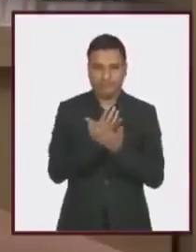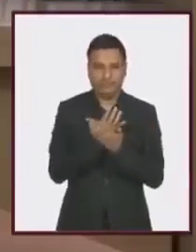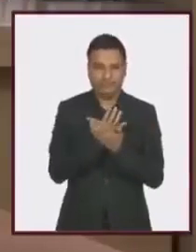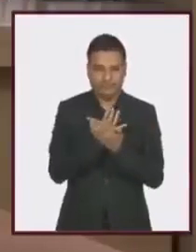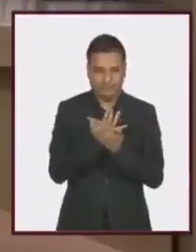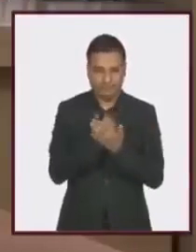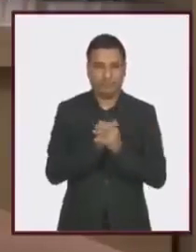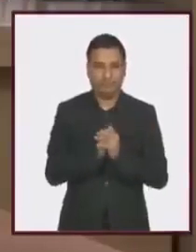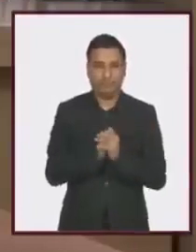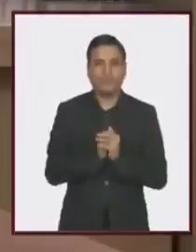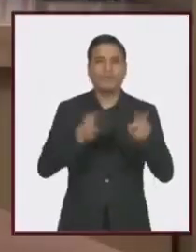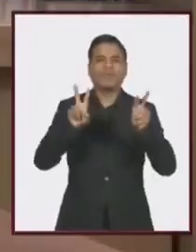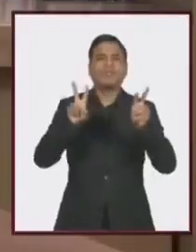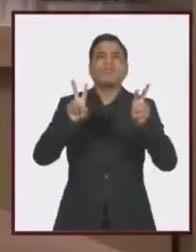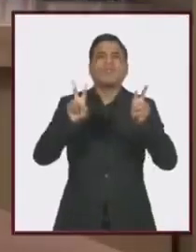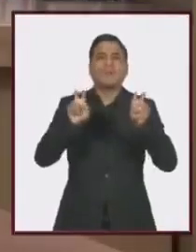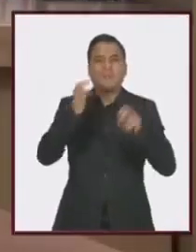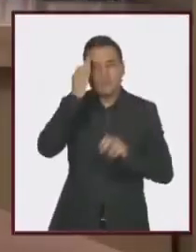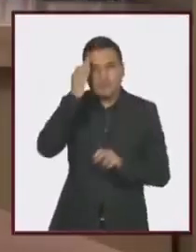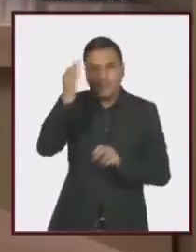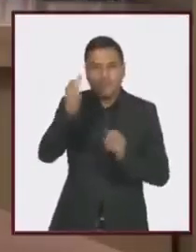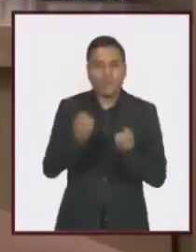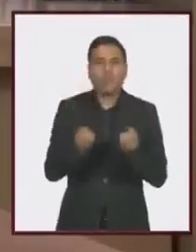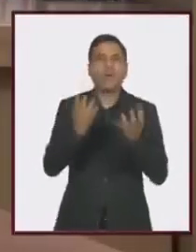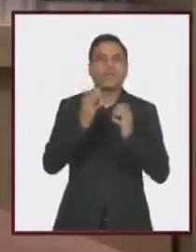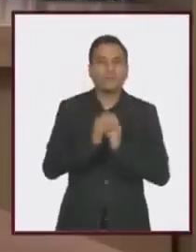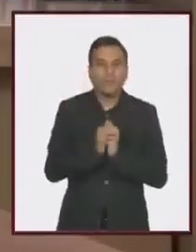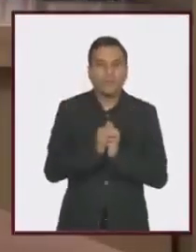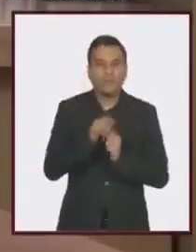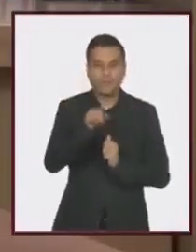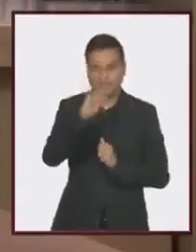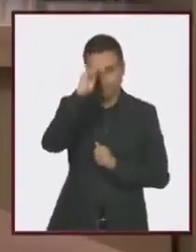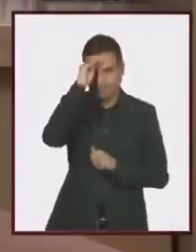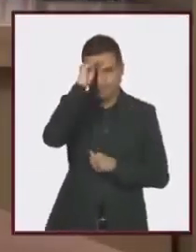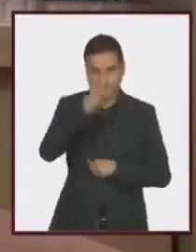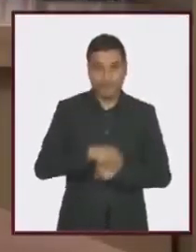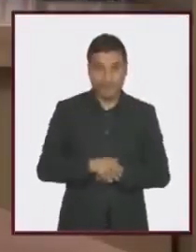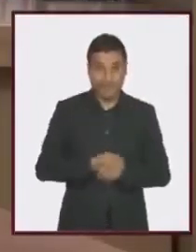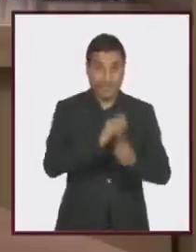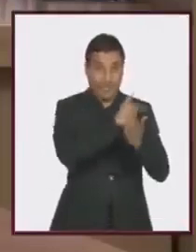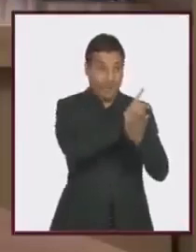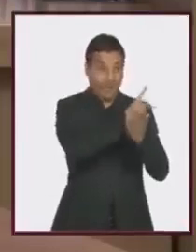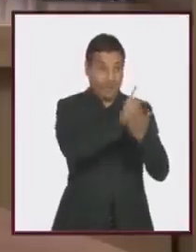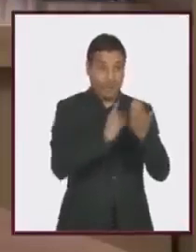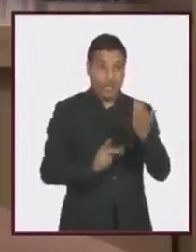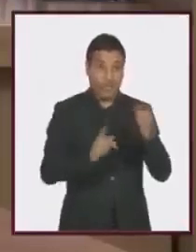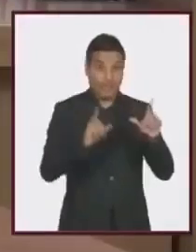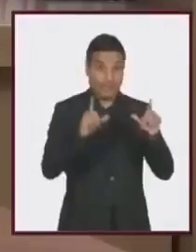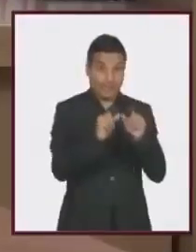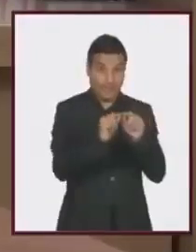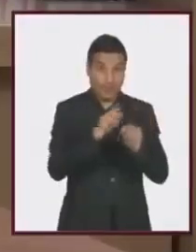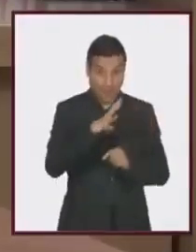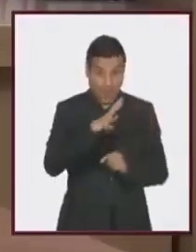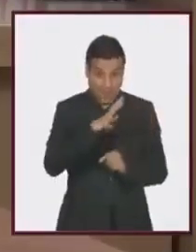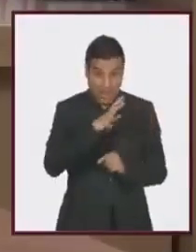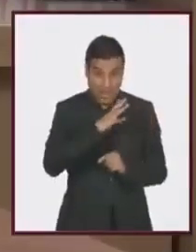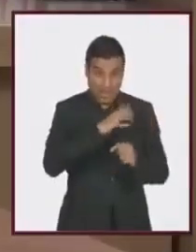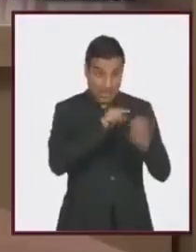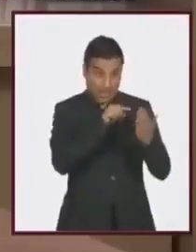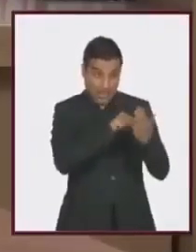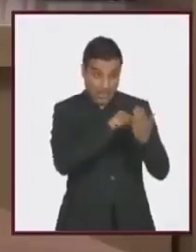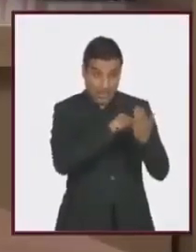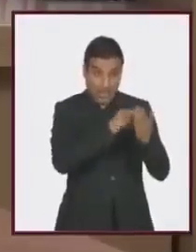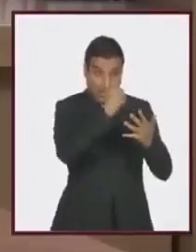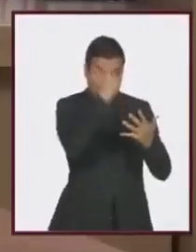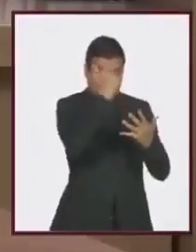periodicidad. En el programa sintético no hay una secuenciación, digamos, por grado. Hay